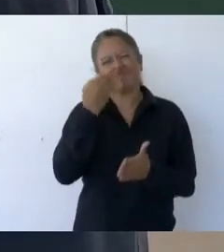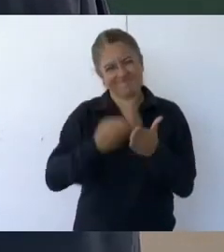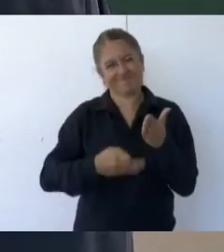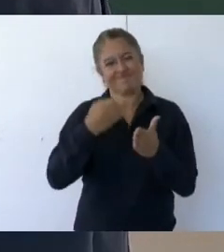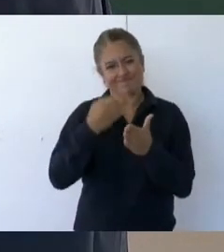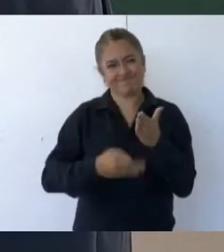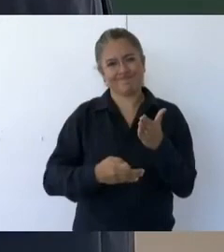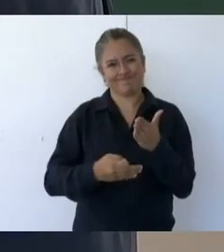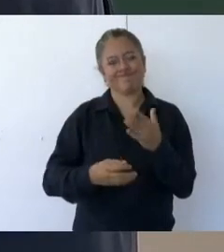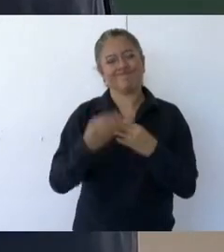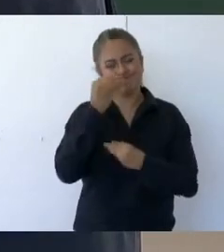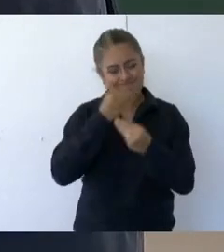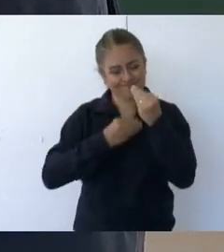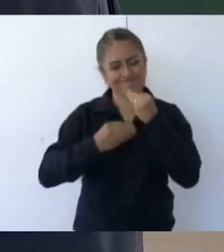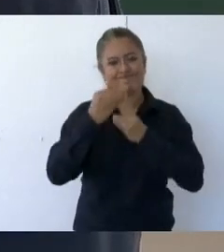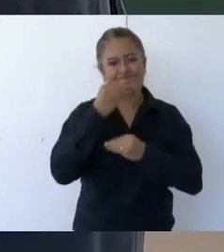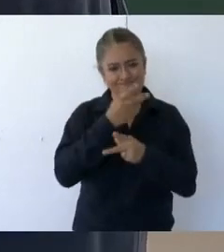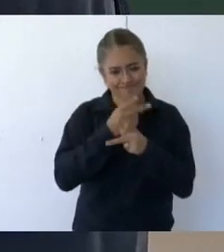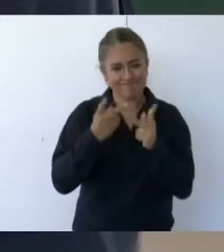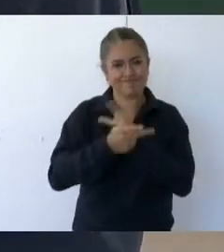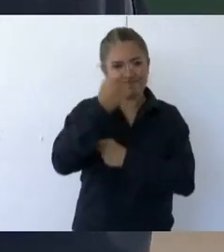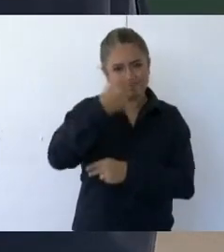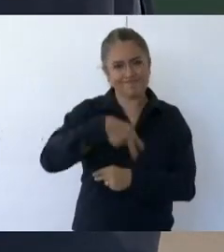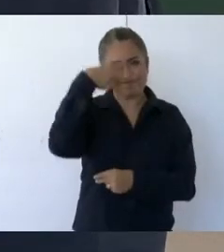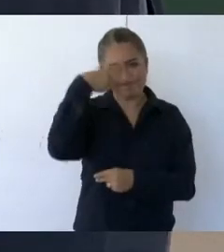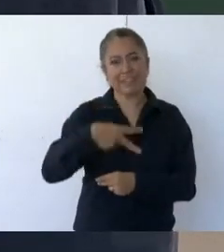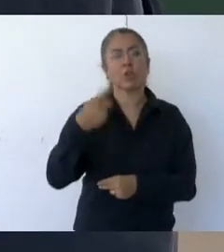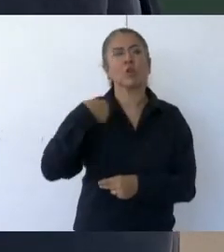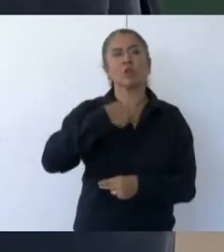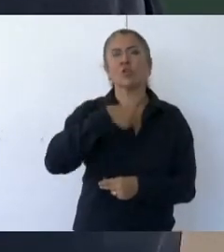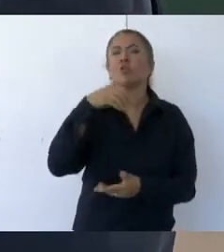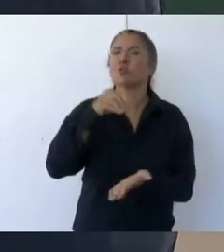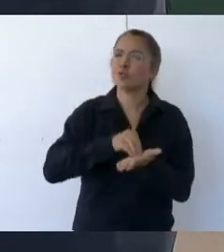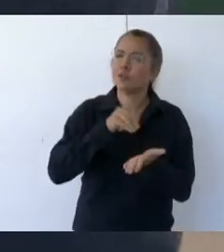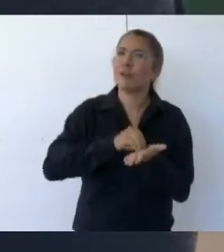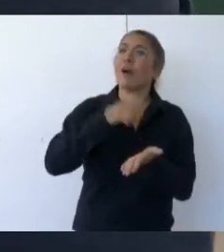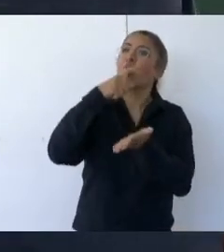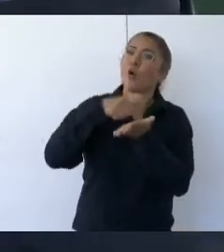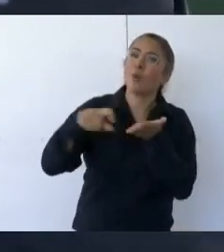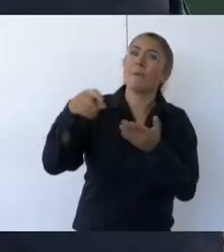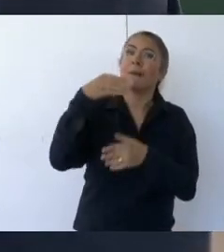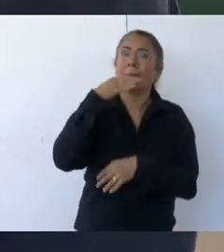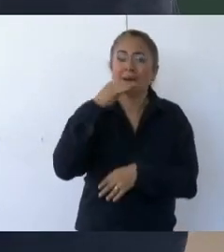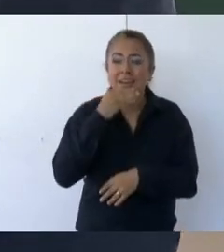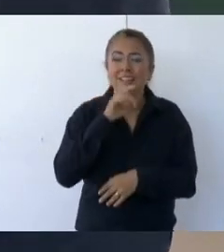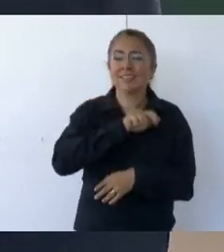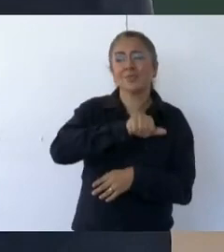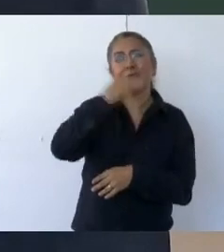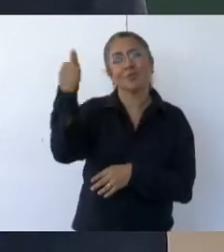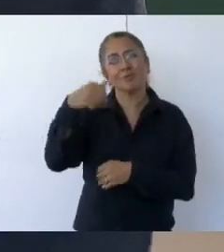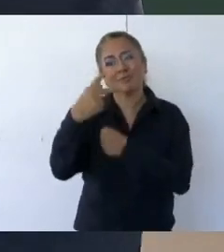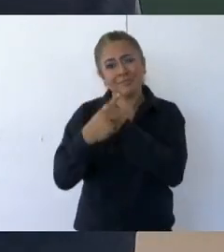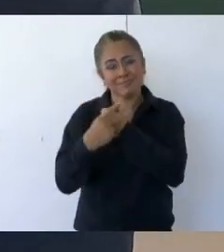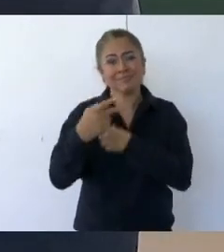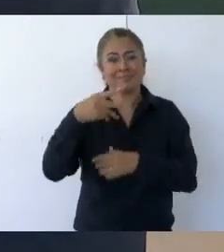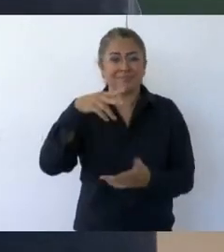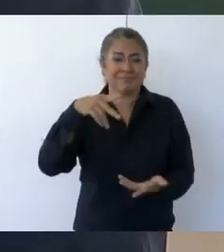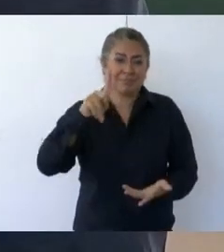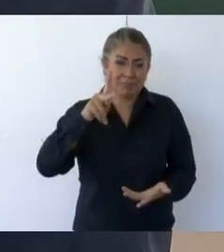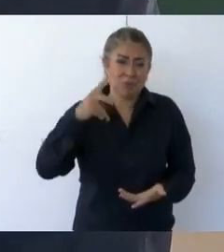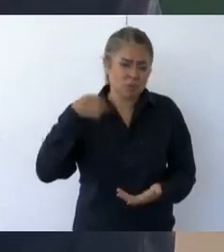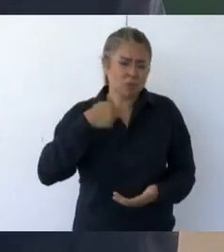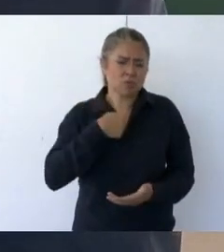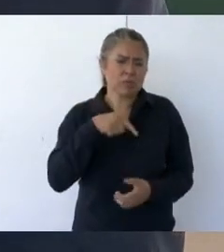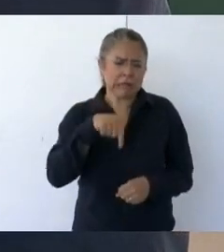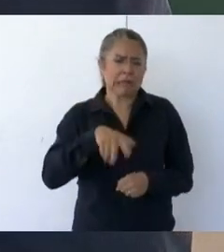en alimentos. Estamos comprando todavía maíz. Desde luego somos autosuficientes en maíz